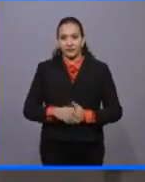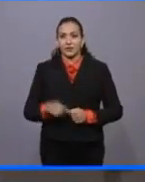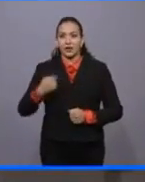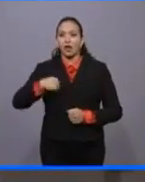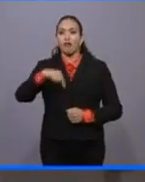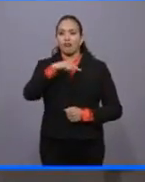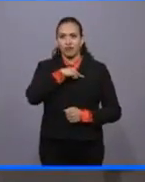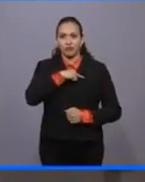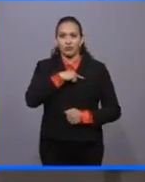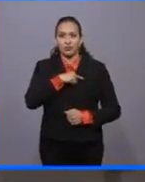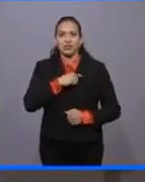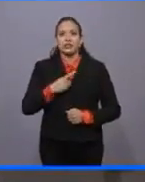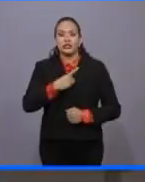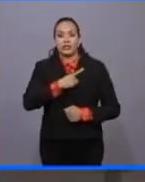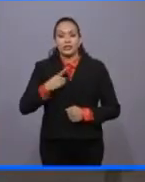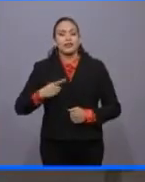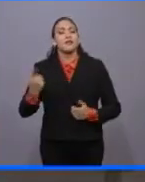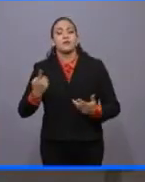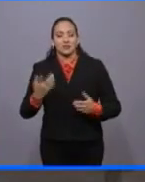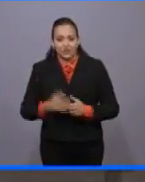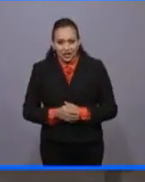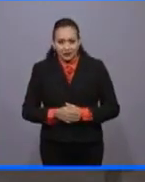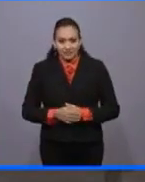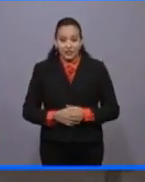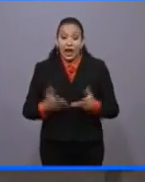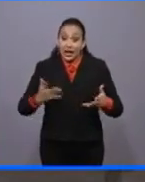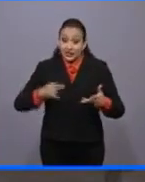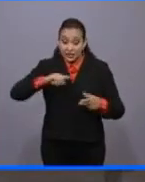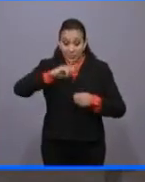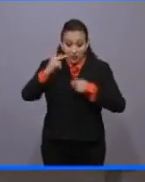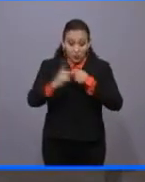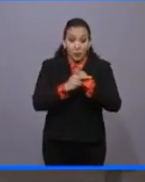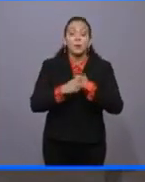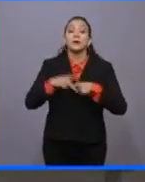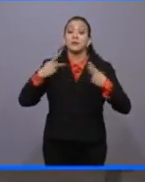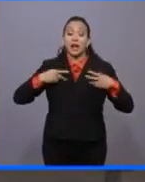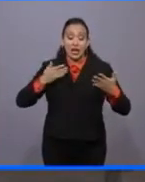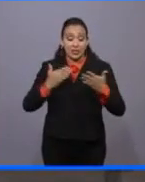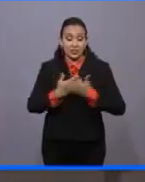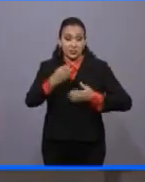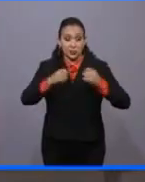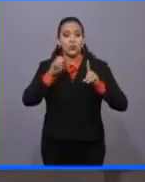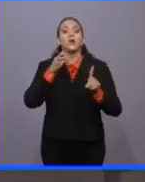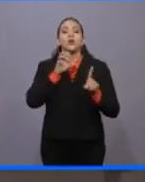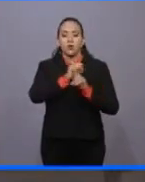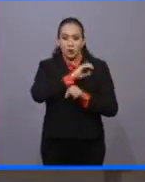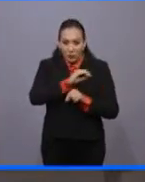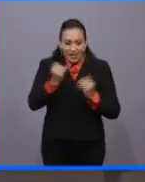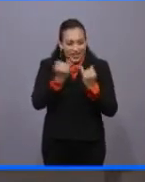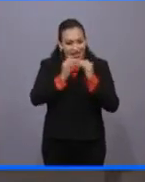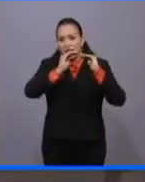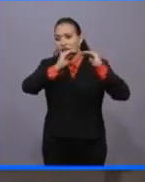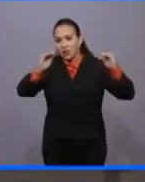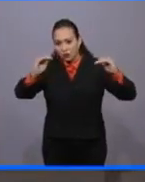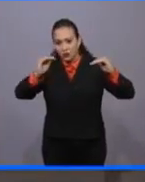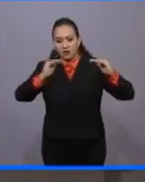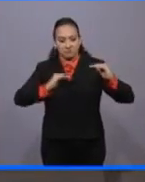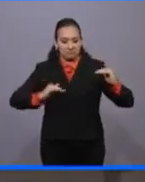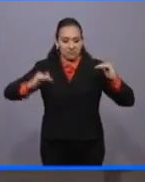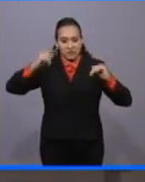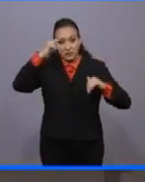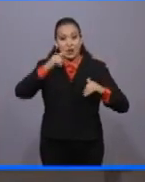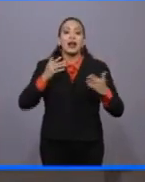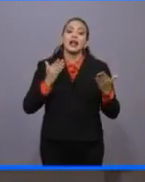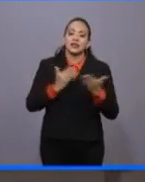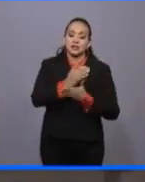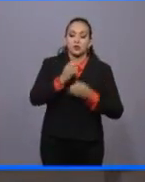debemos ser protagonistas de un país donde se garantice un acceso real, equitativo y efectivo en la justicia de